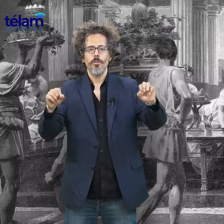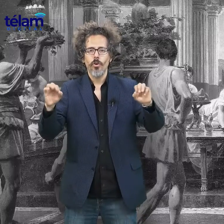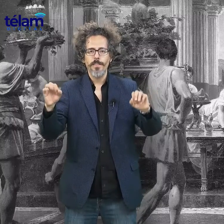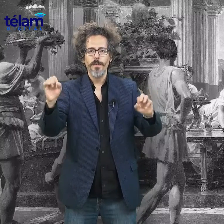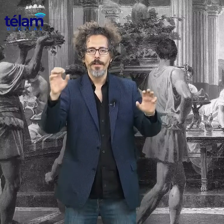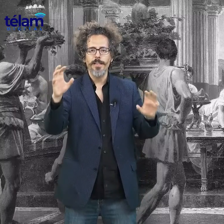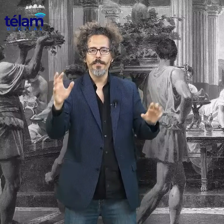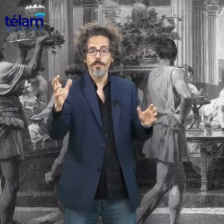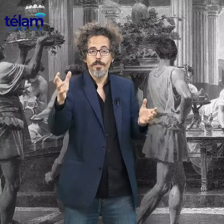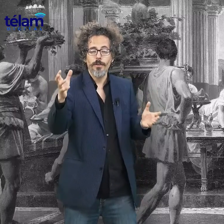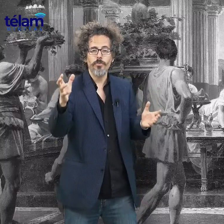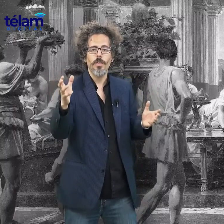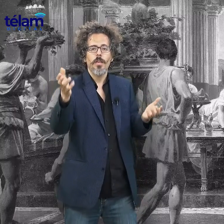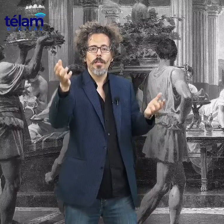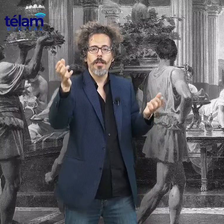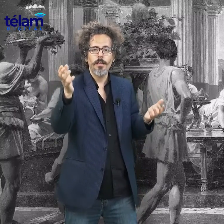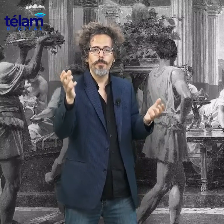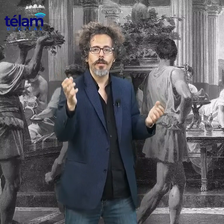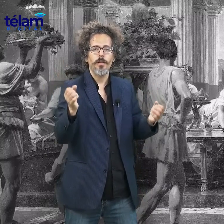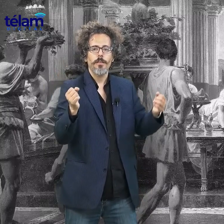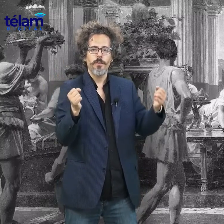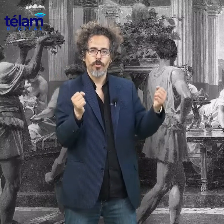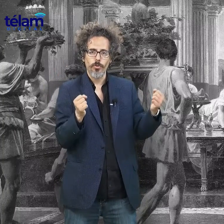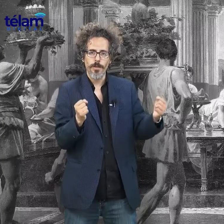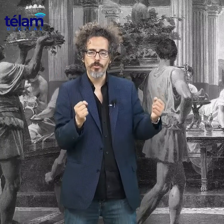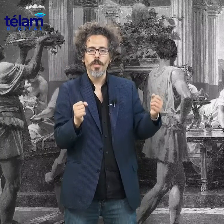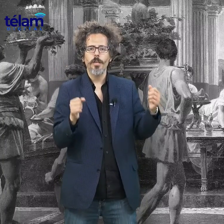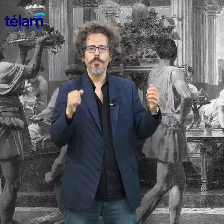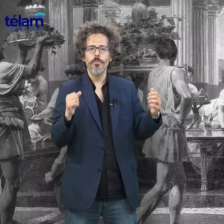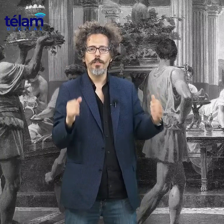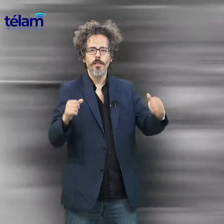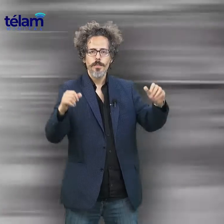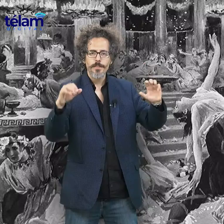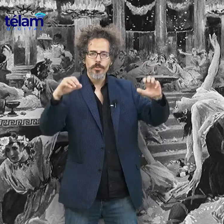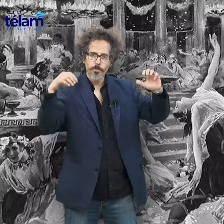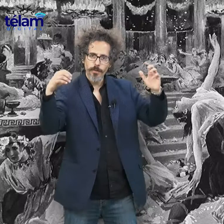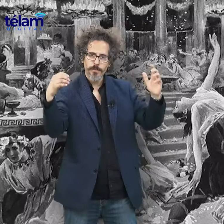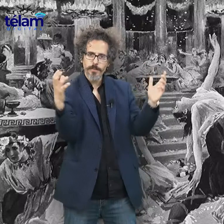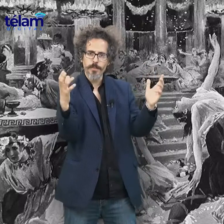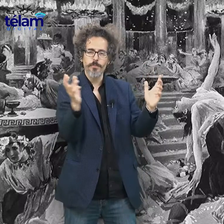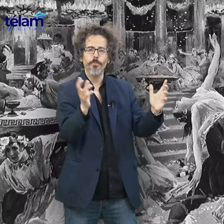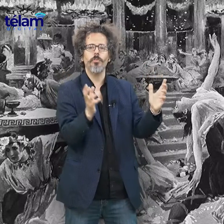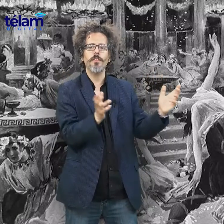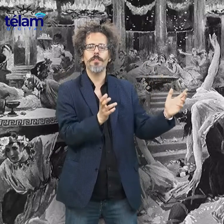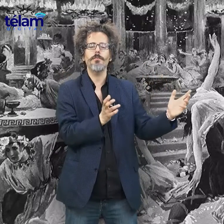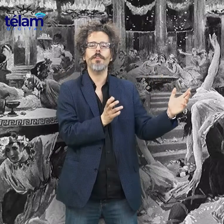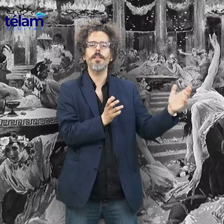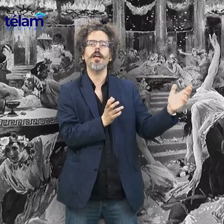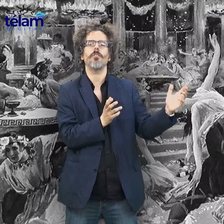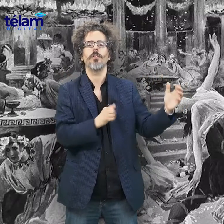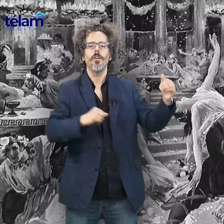con los grandes banquetes llevados en la época de los romanos, en donde se compartía de un modo